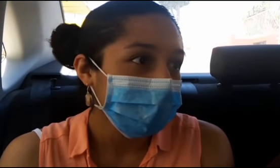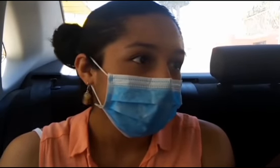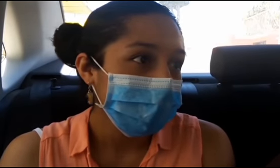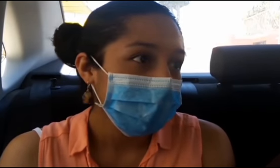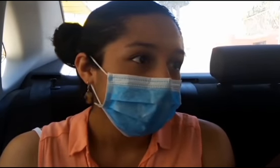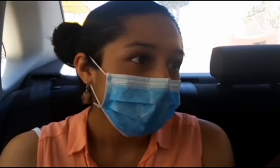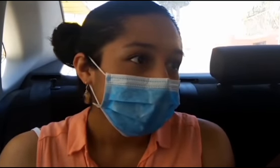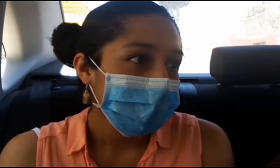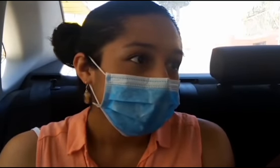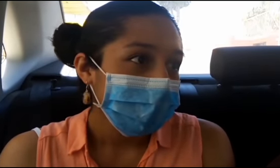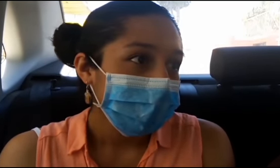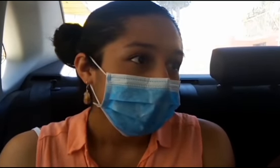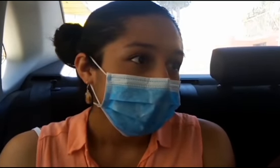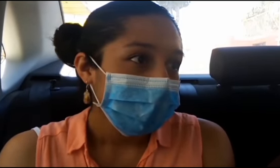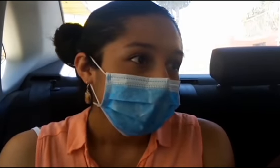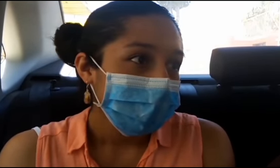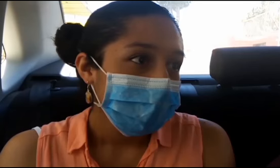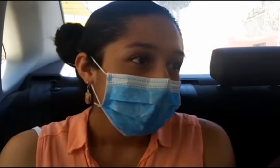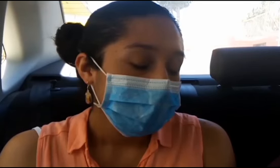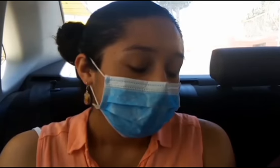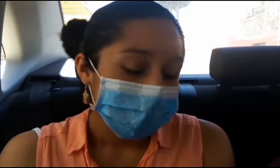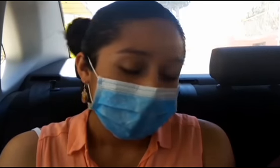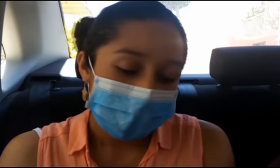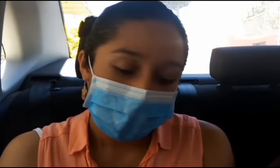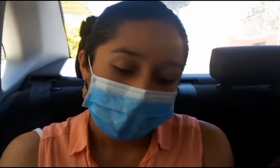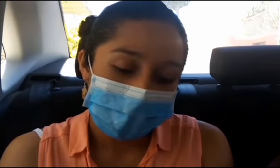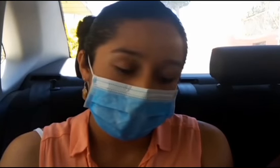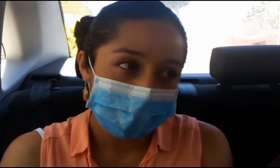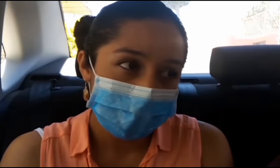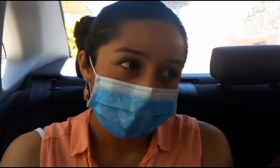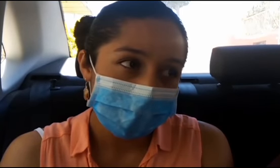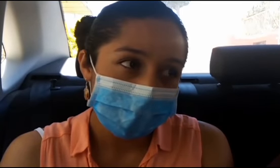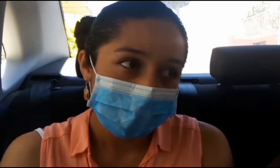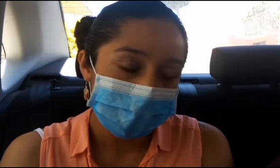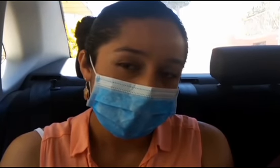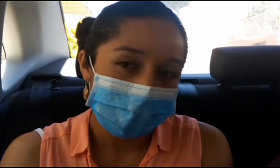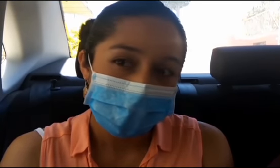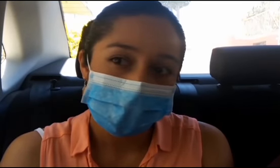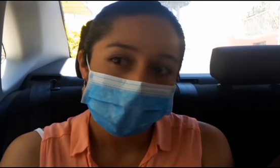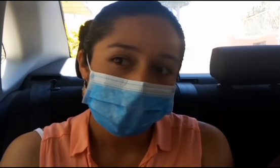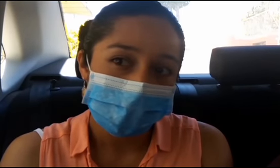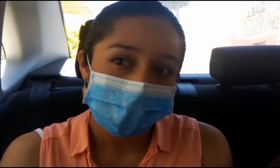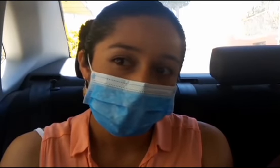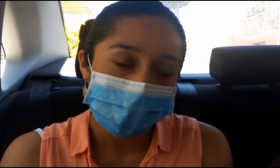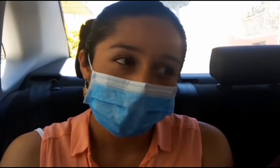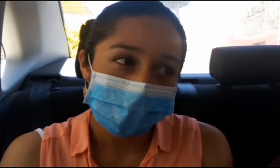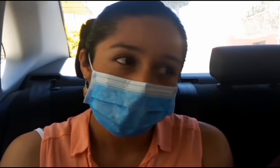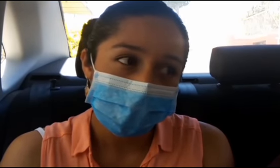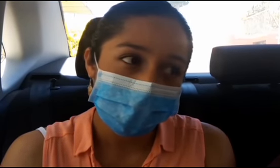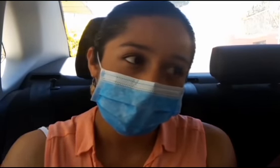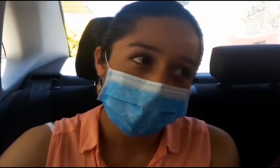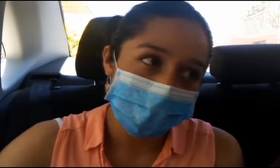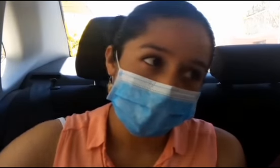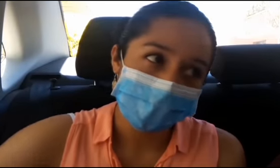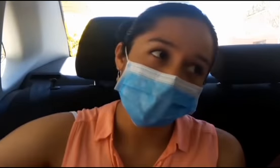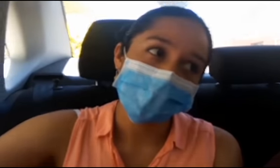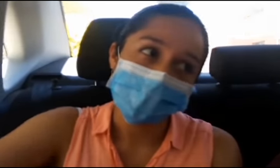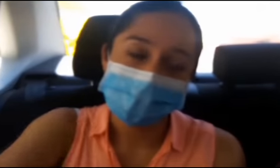servicio. Lo sé, señorita, pero no la voy a poder llevar, entiéndame. Baje del vehículo, por favor.